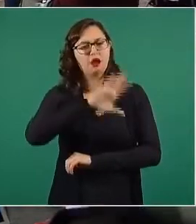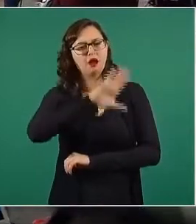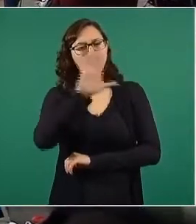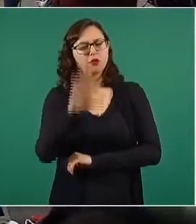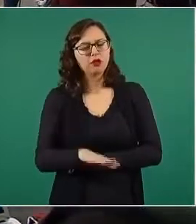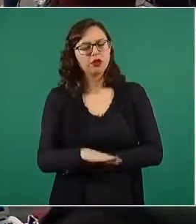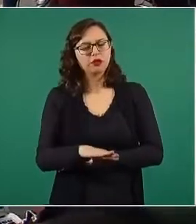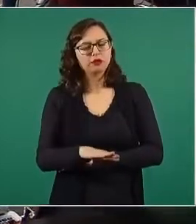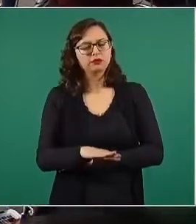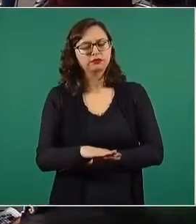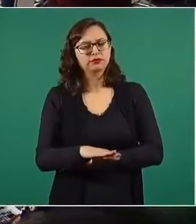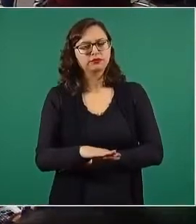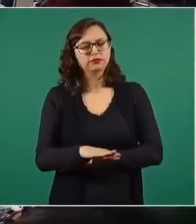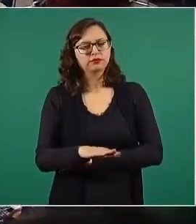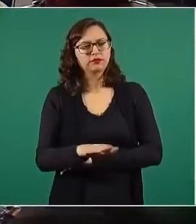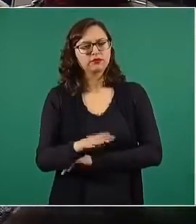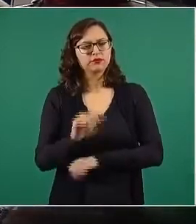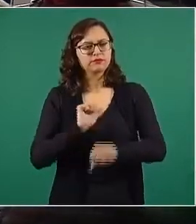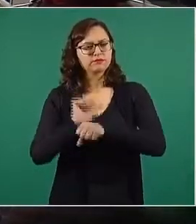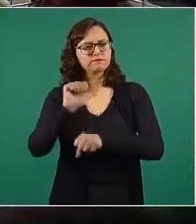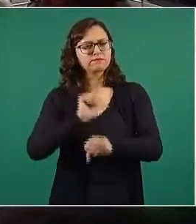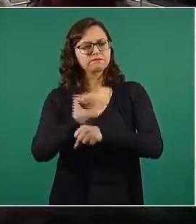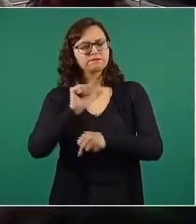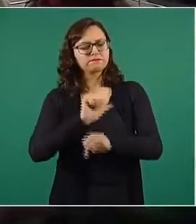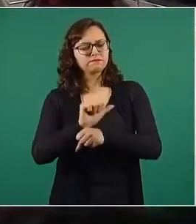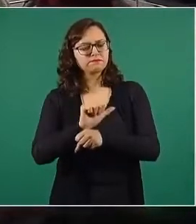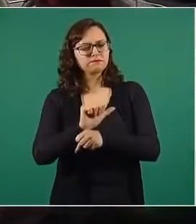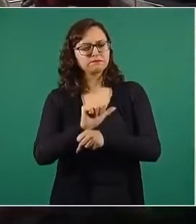Que era argentino.